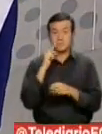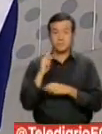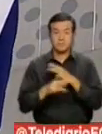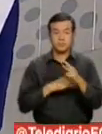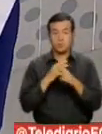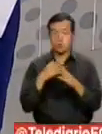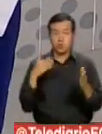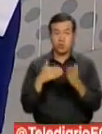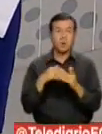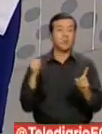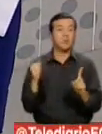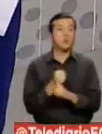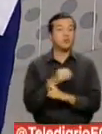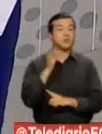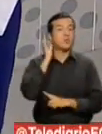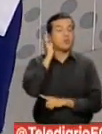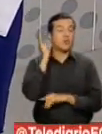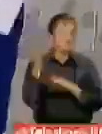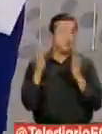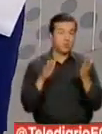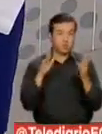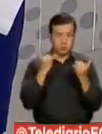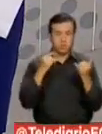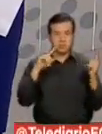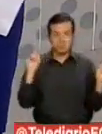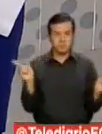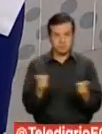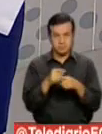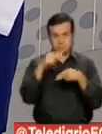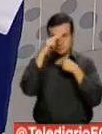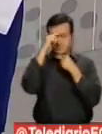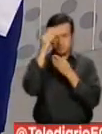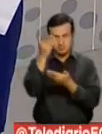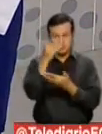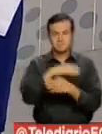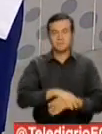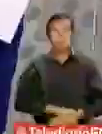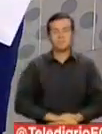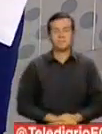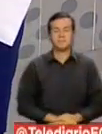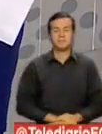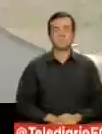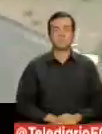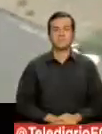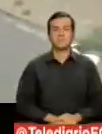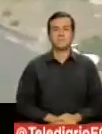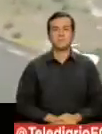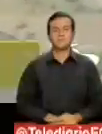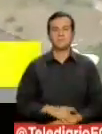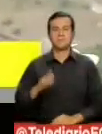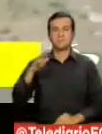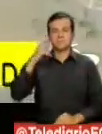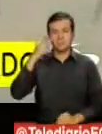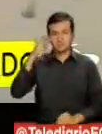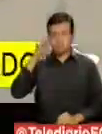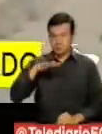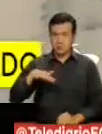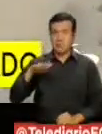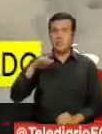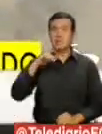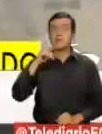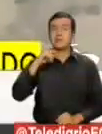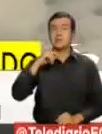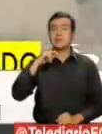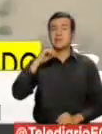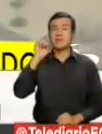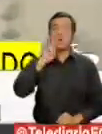contra la violencia de género y los femicidios. Tenemos más noticias en el siguiente resumen. Desde el aire se puede ver la mancha negra en